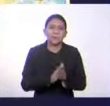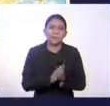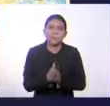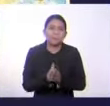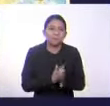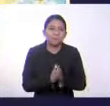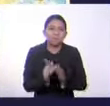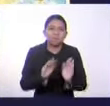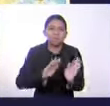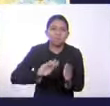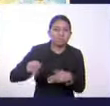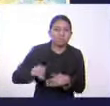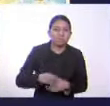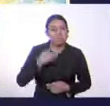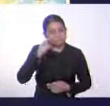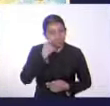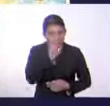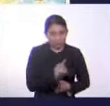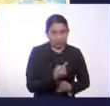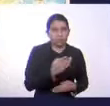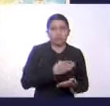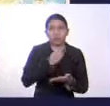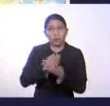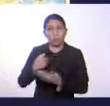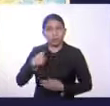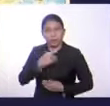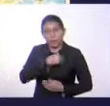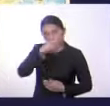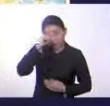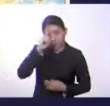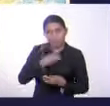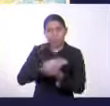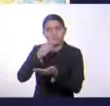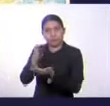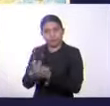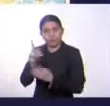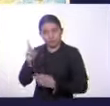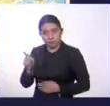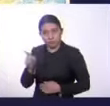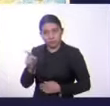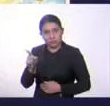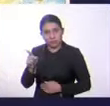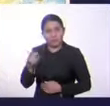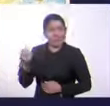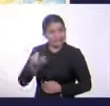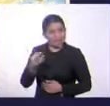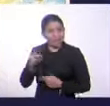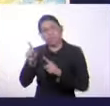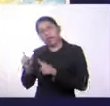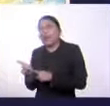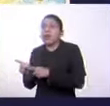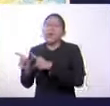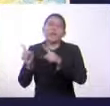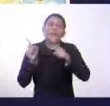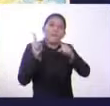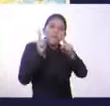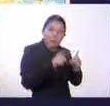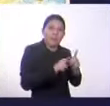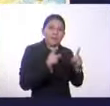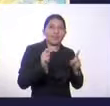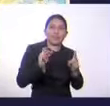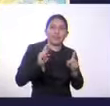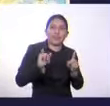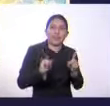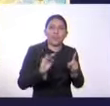primero entonces Gabriel fue al Ministerio de Trabajo y después, incluso si había necesidad, podría haber ido a un tribunal de